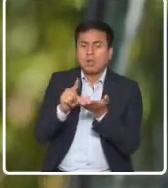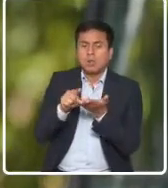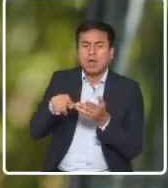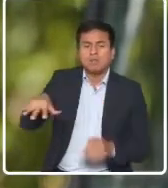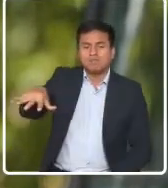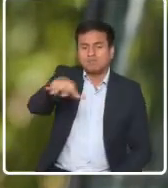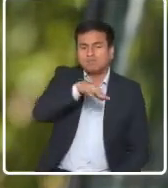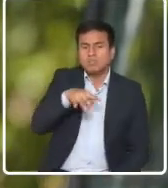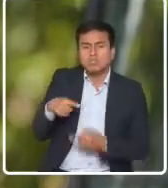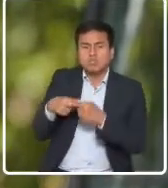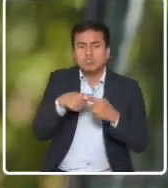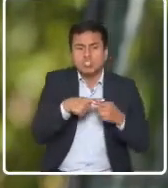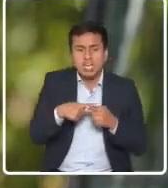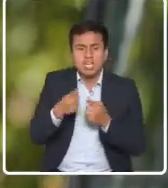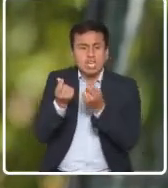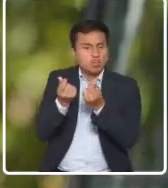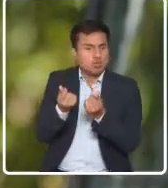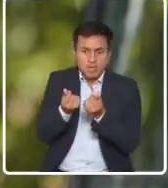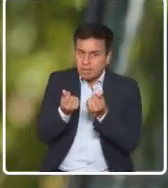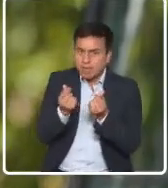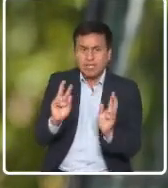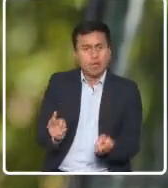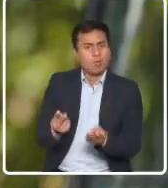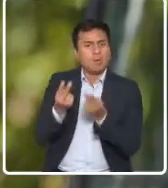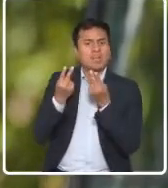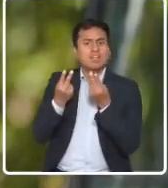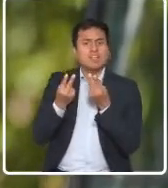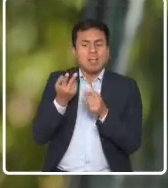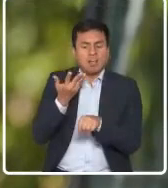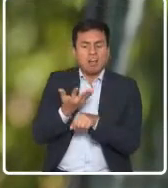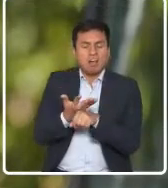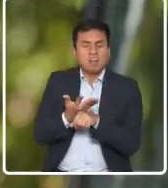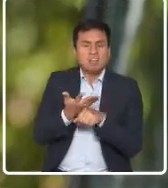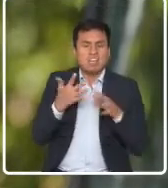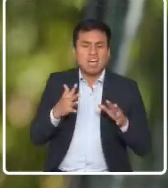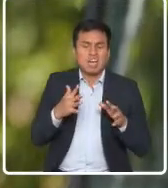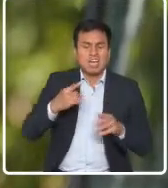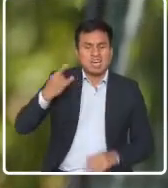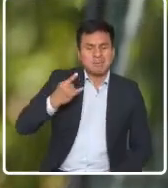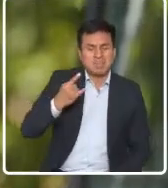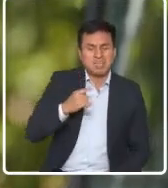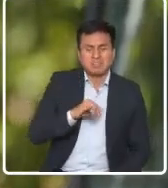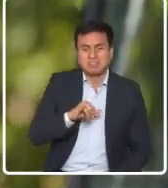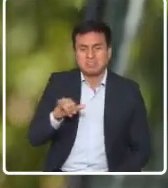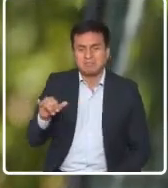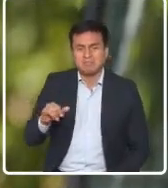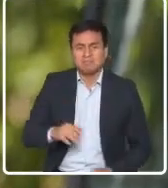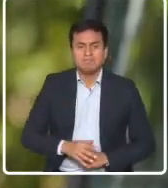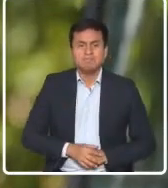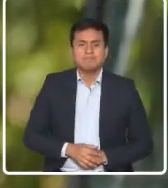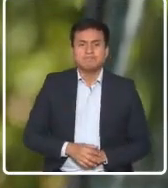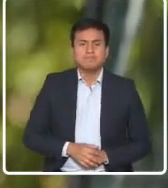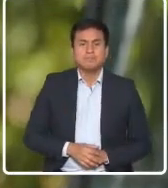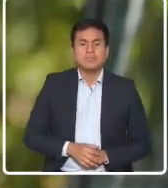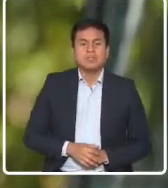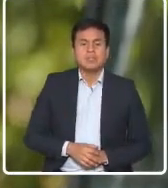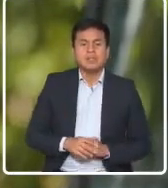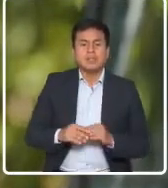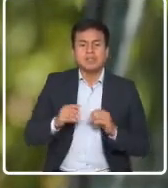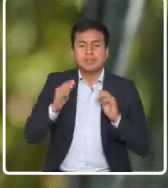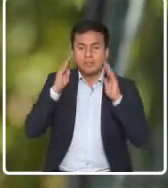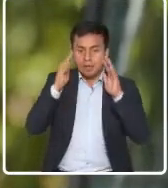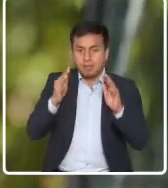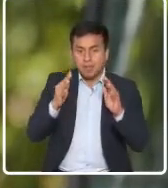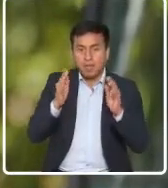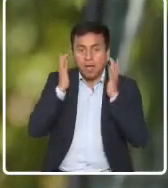ambiental, social y económicamente lo que queda luego de la emergencia. Poner también, y